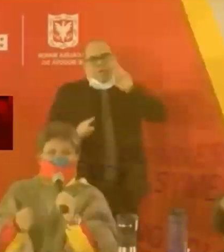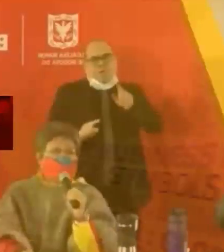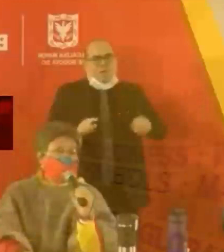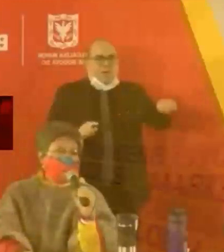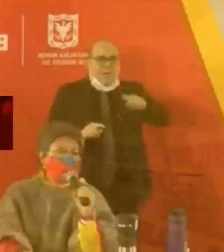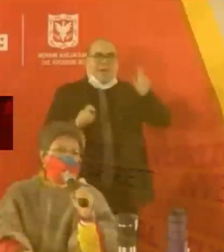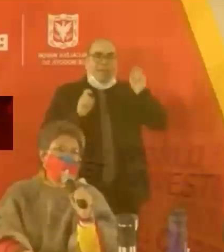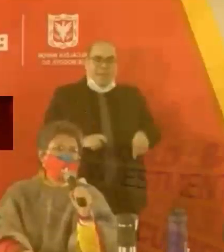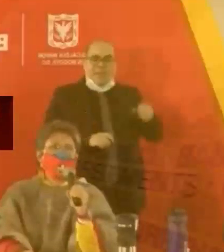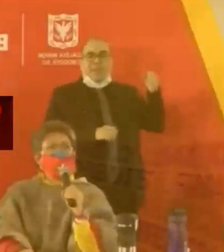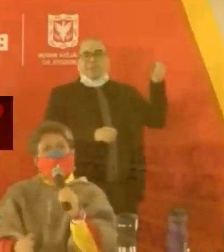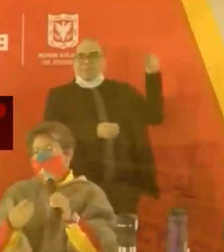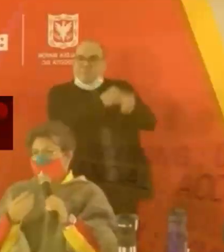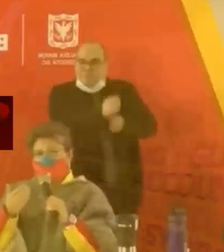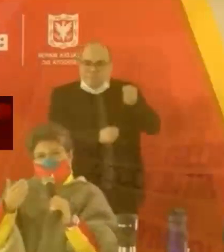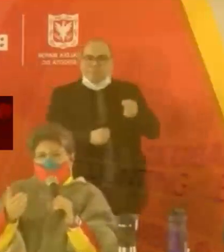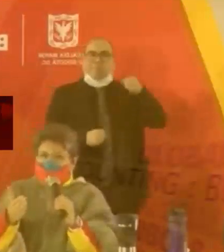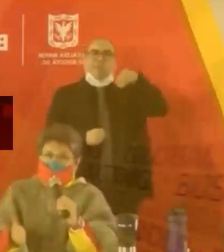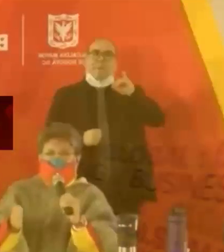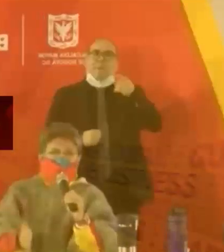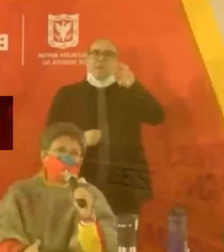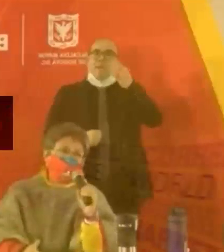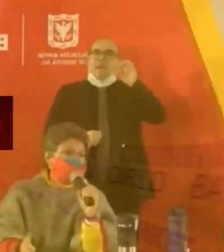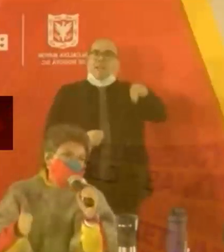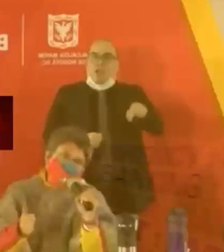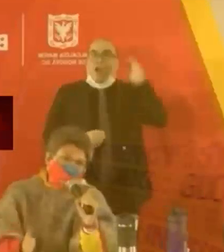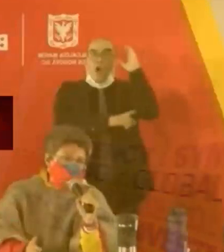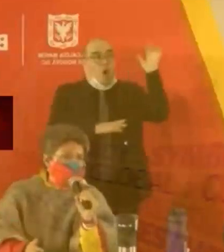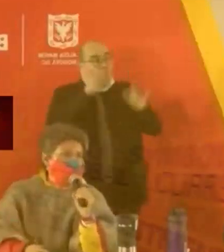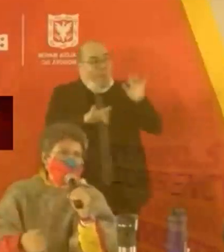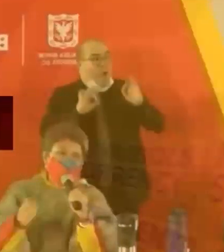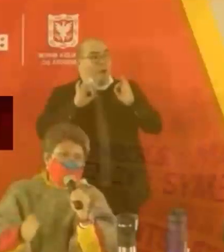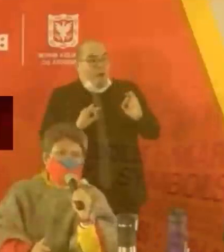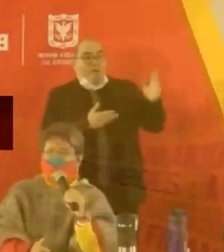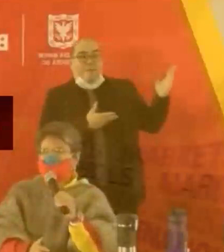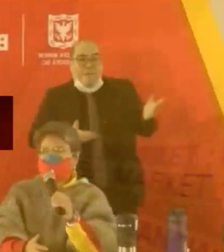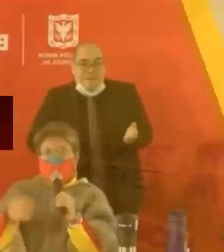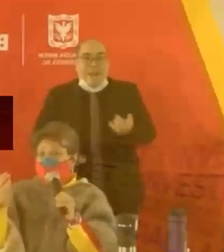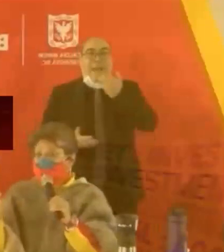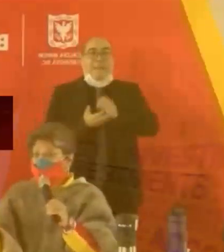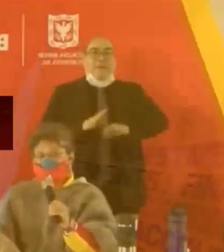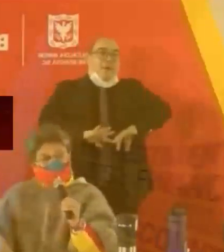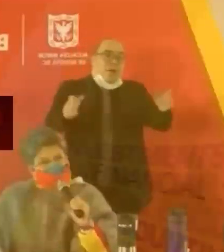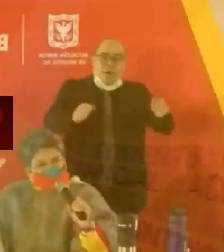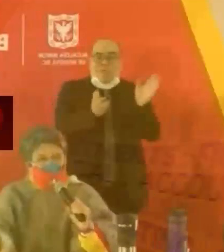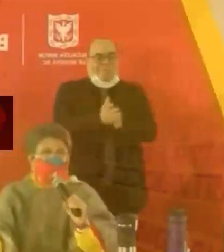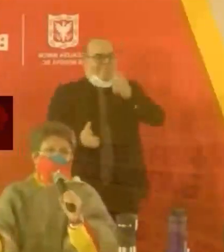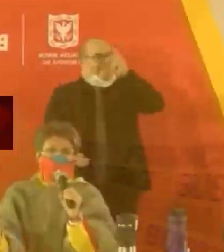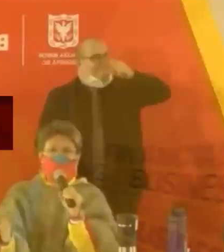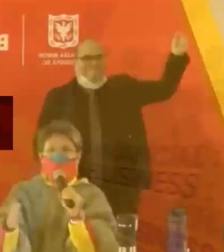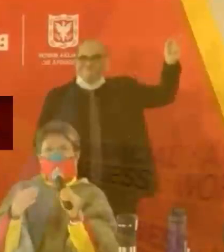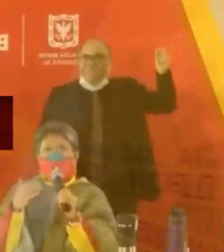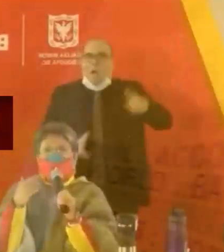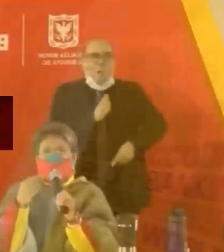no tuvo responsabilidad a la hora de emitir esta opinión. Señor Colina, muy buenos días, les saludo desde el sur de la Florida. Precisamente ustedes están aquí en